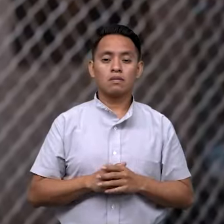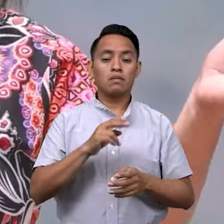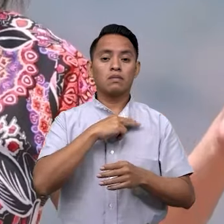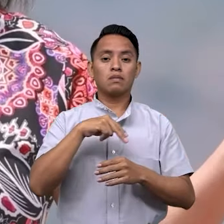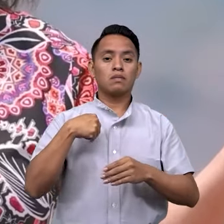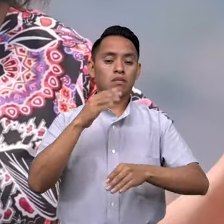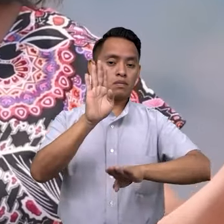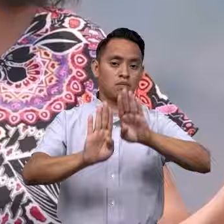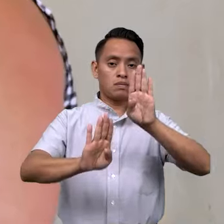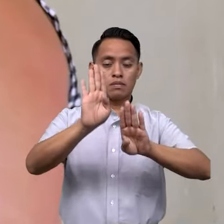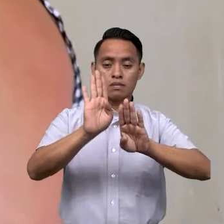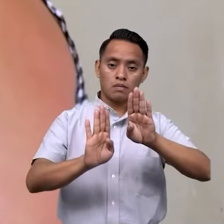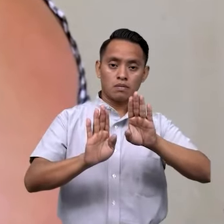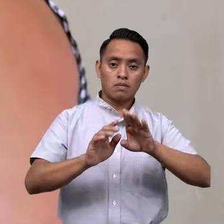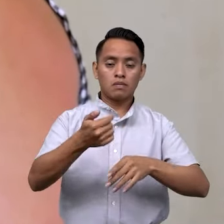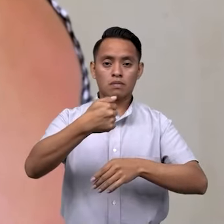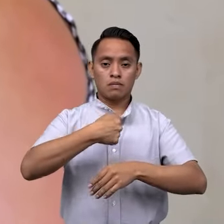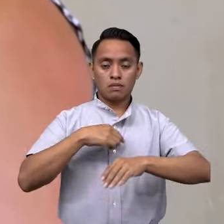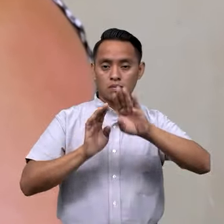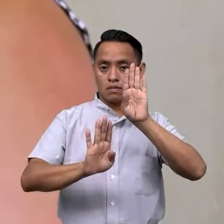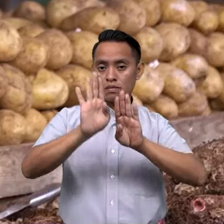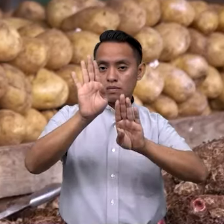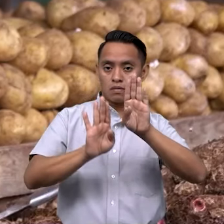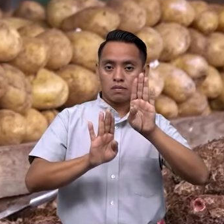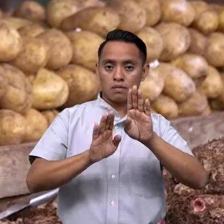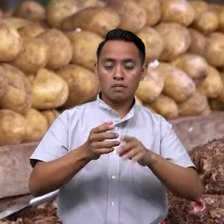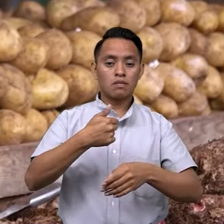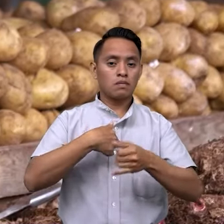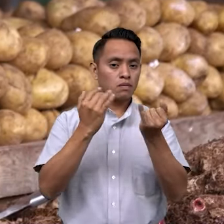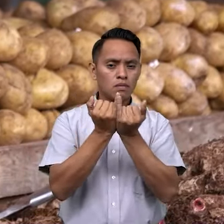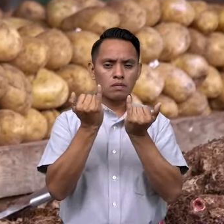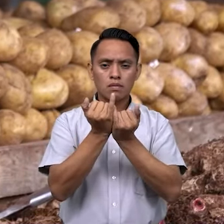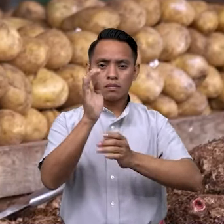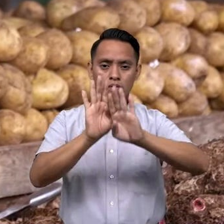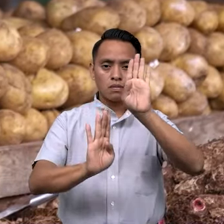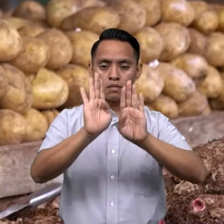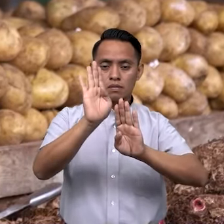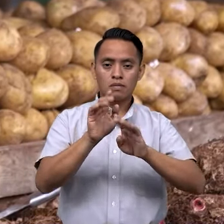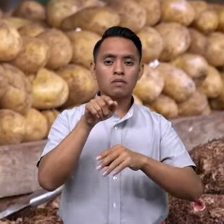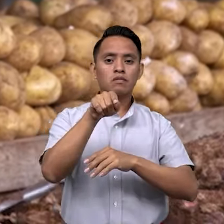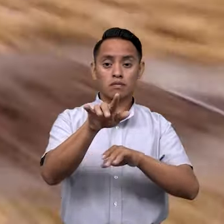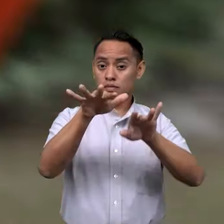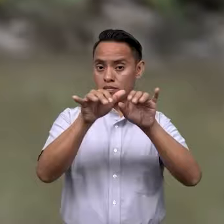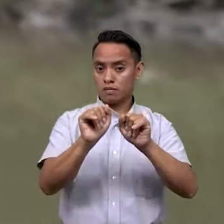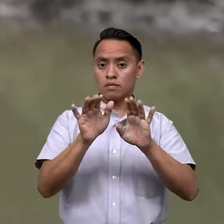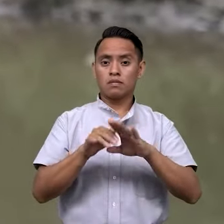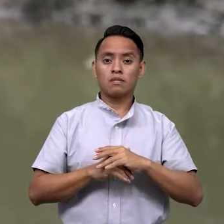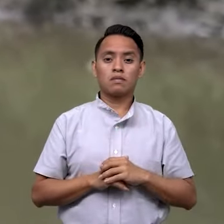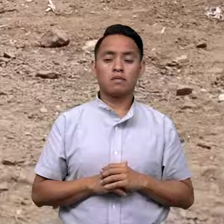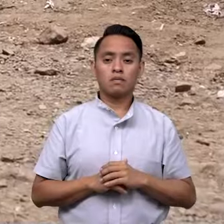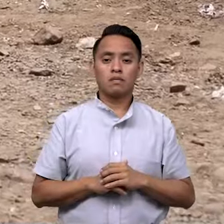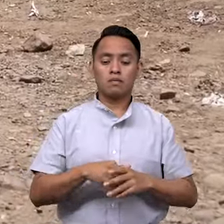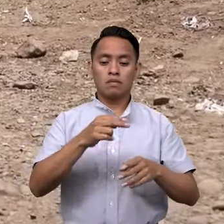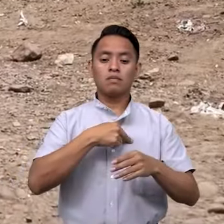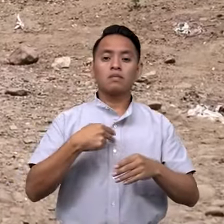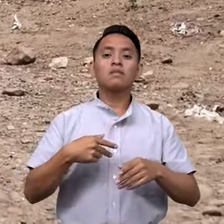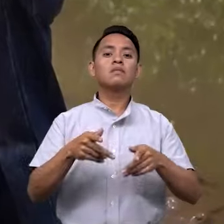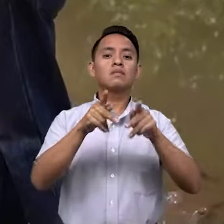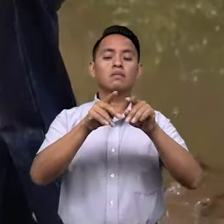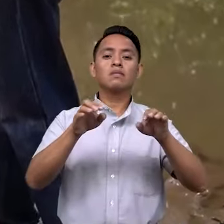Nosotros participamos. Yo participo. Yo también participo. ¿Y vos estás listo? Elaboremos